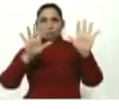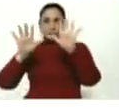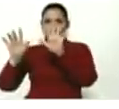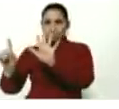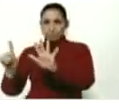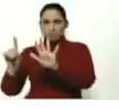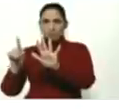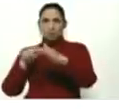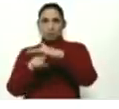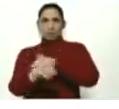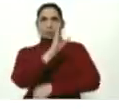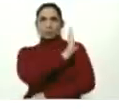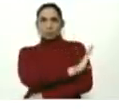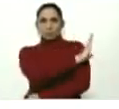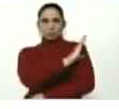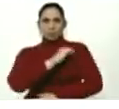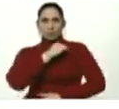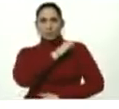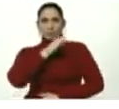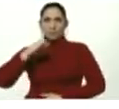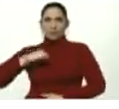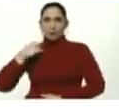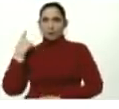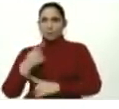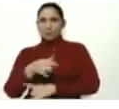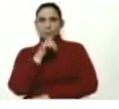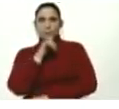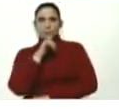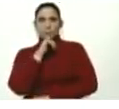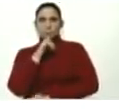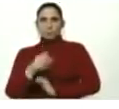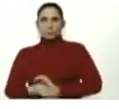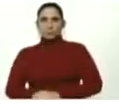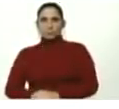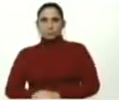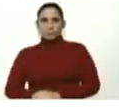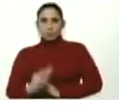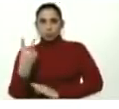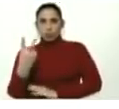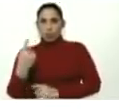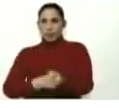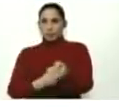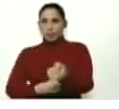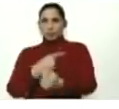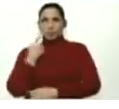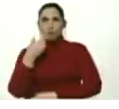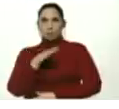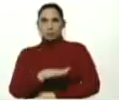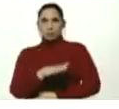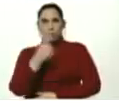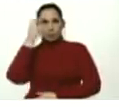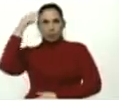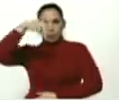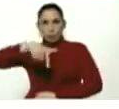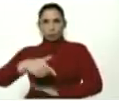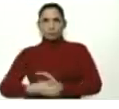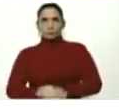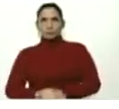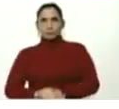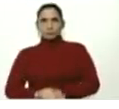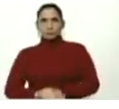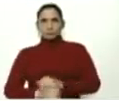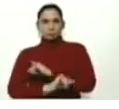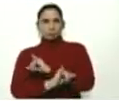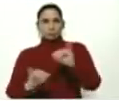en clínica privada. Debemos reportar con los dos hermanos fallecidos el día de hoy que